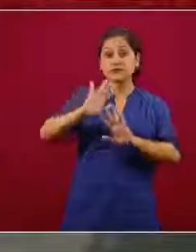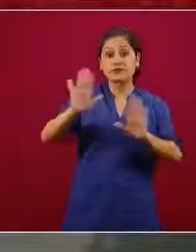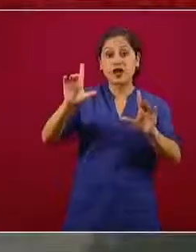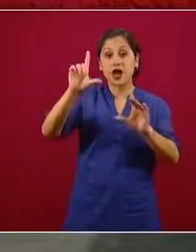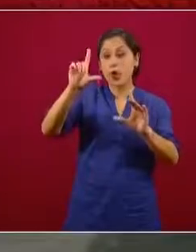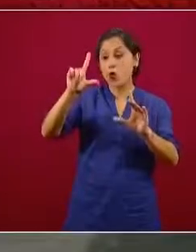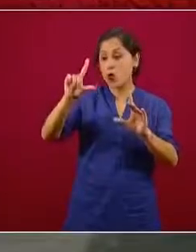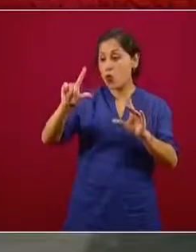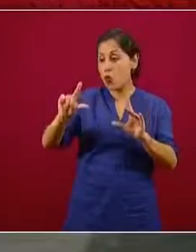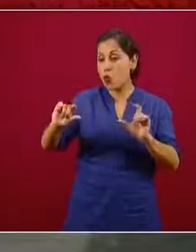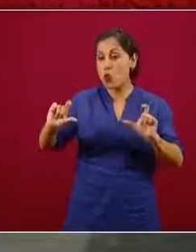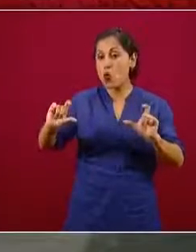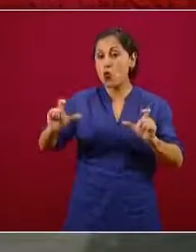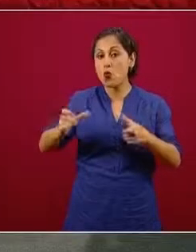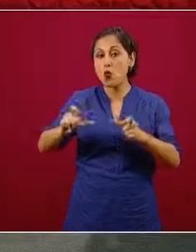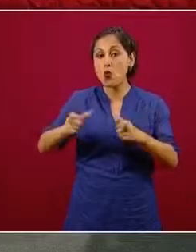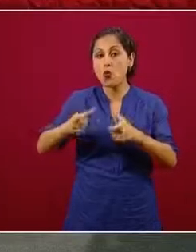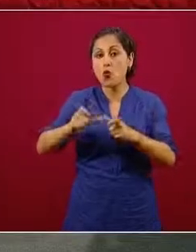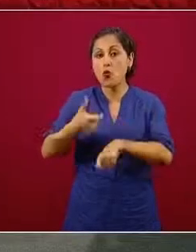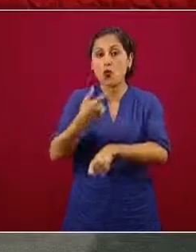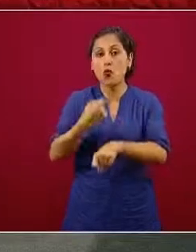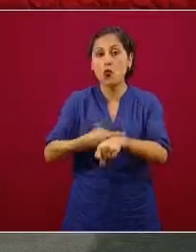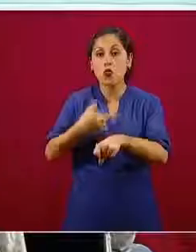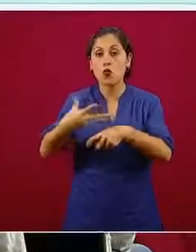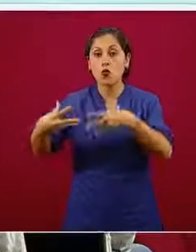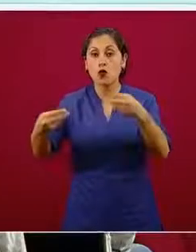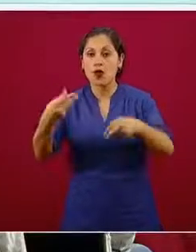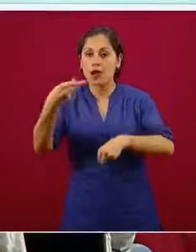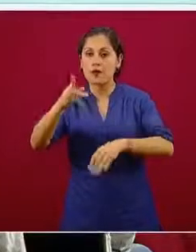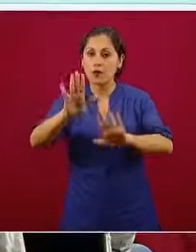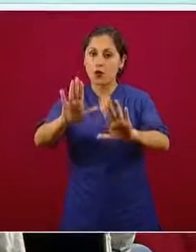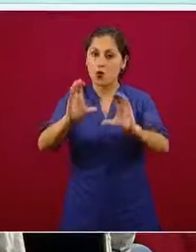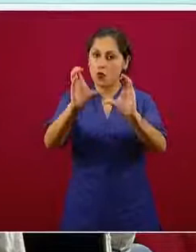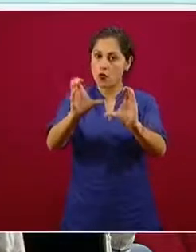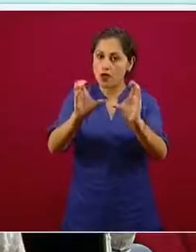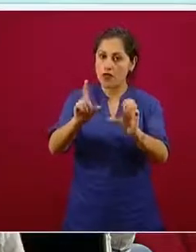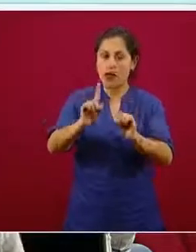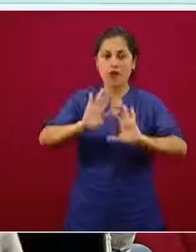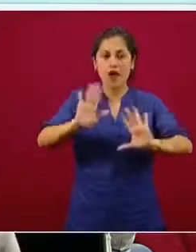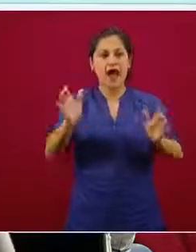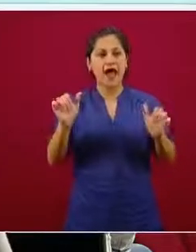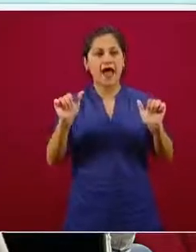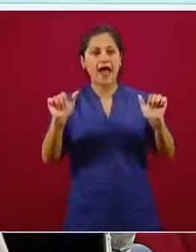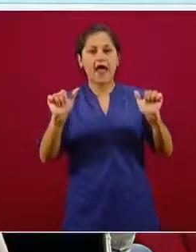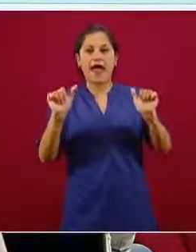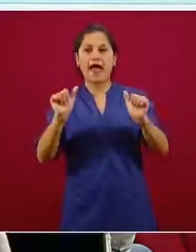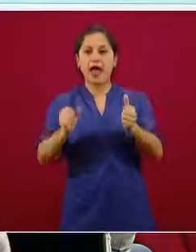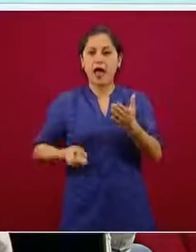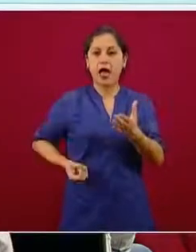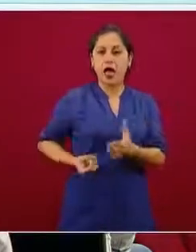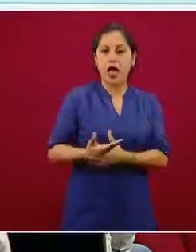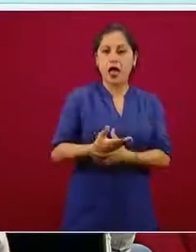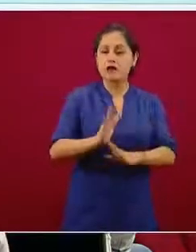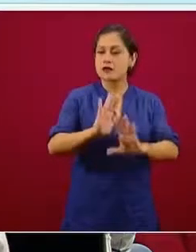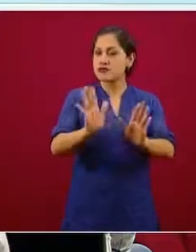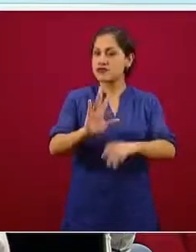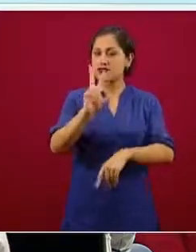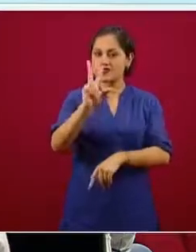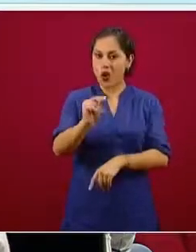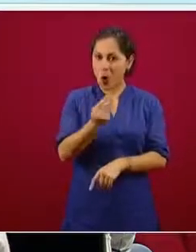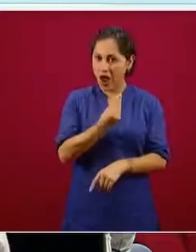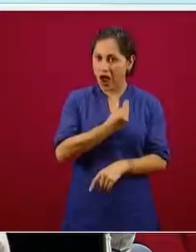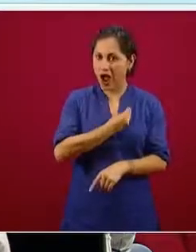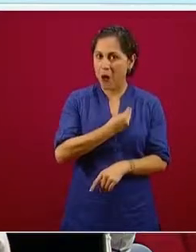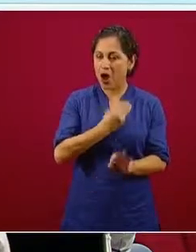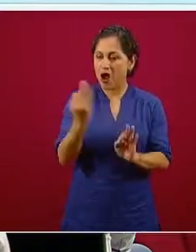en su epidemia. Pero ojo, Tijuana, no se vayan a salir de sus casas, esperen un poquito, falta poco tiempo,